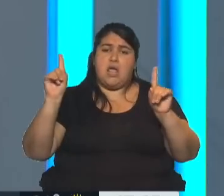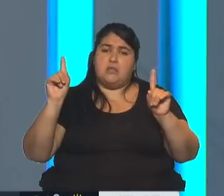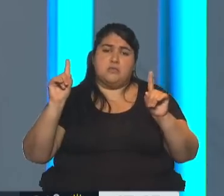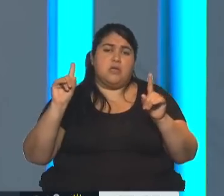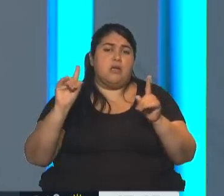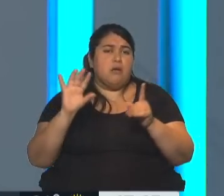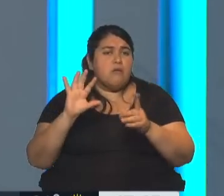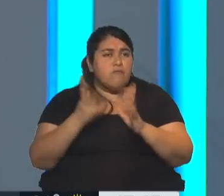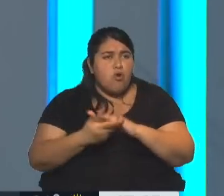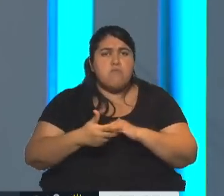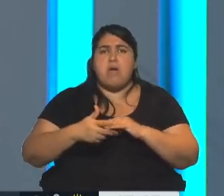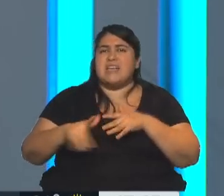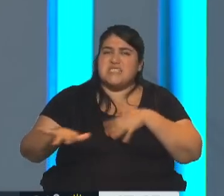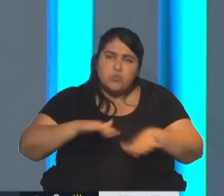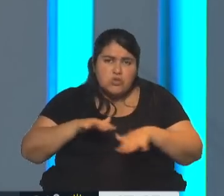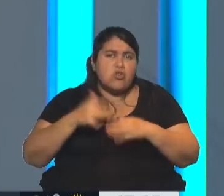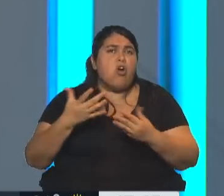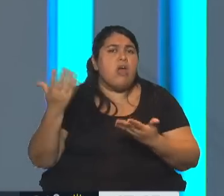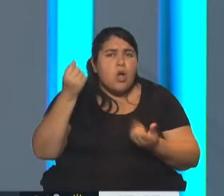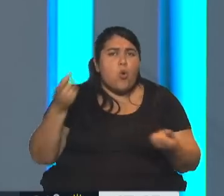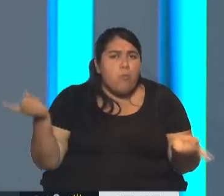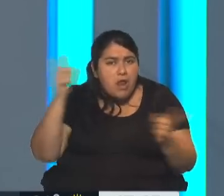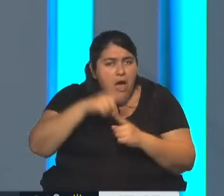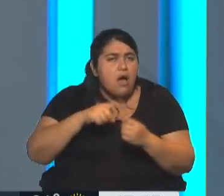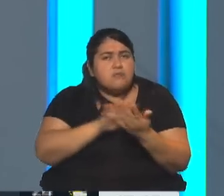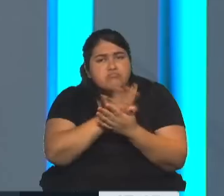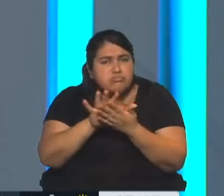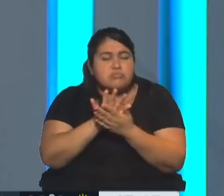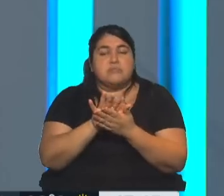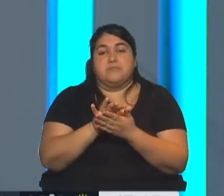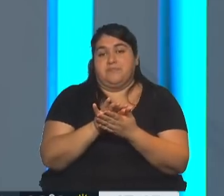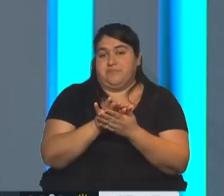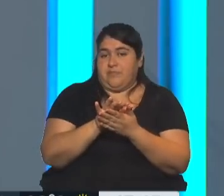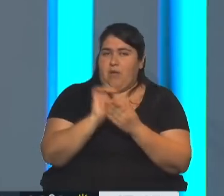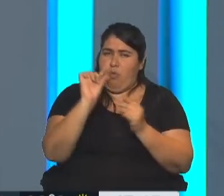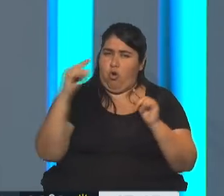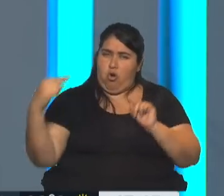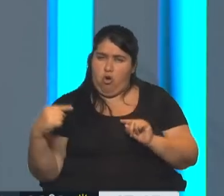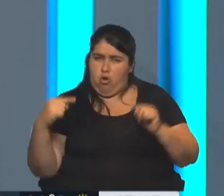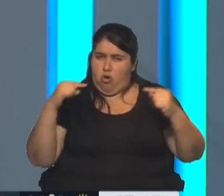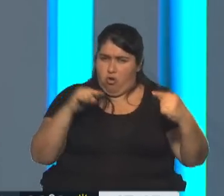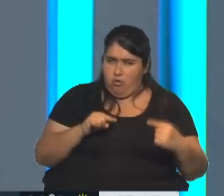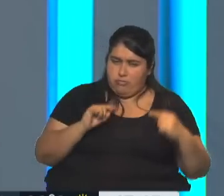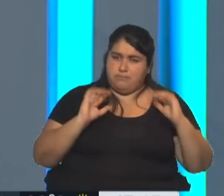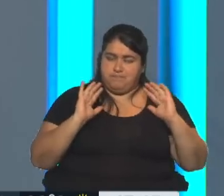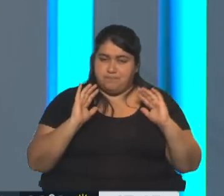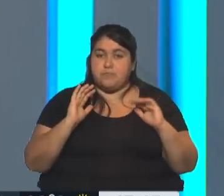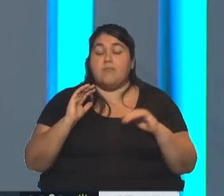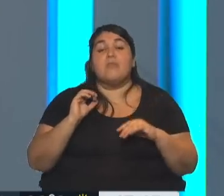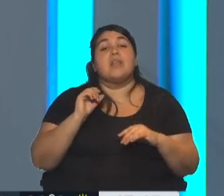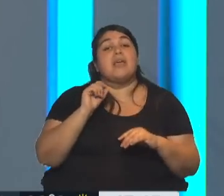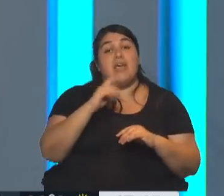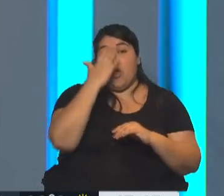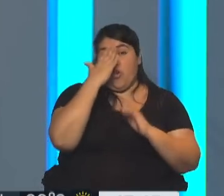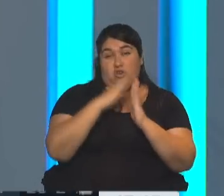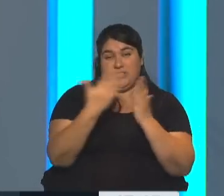ofensiva, de recuperar la agenda y demás. Con un Congreso en contra y como quedaron la correlación de fuerza en el Consejo Constitucional, que acá Eber